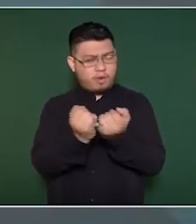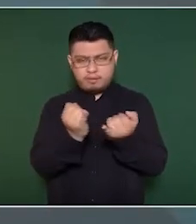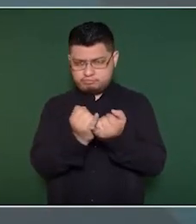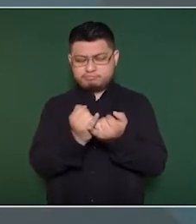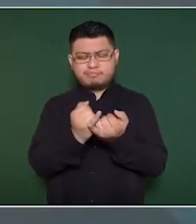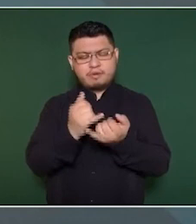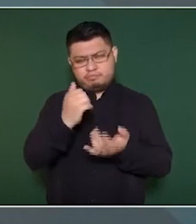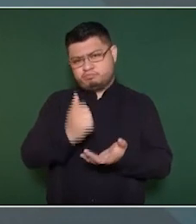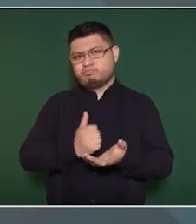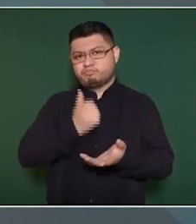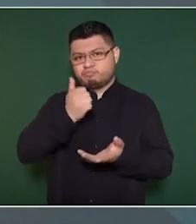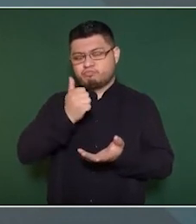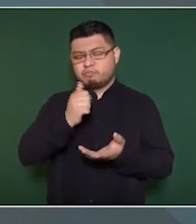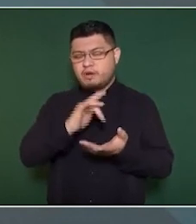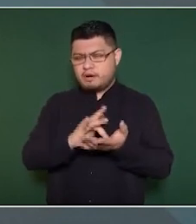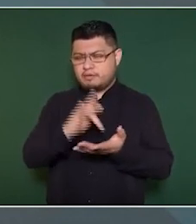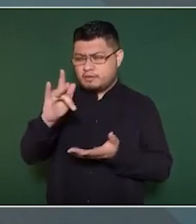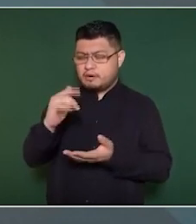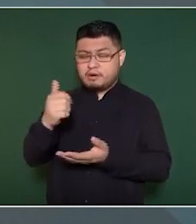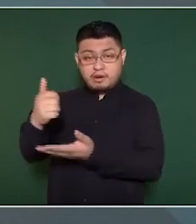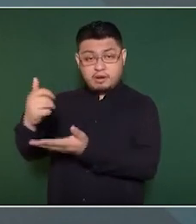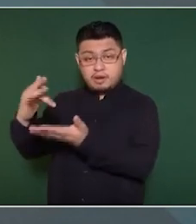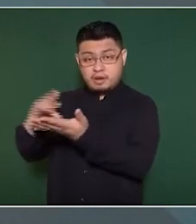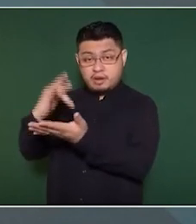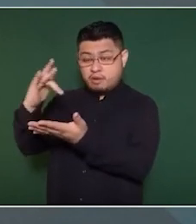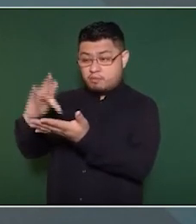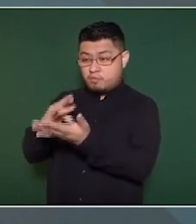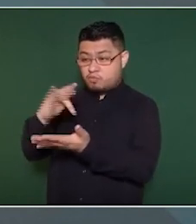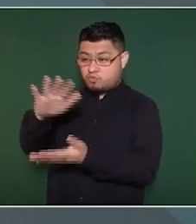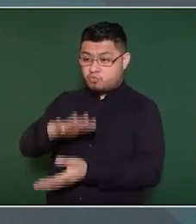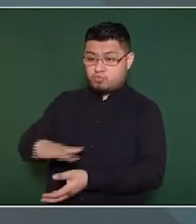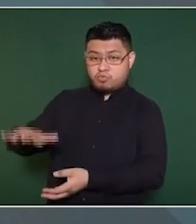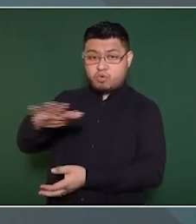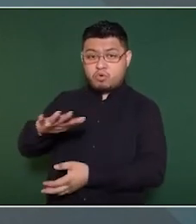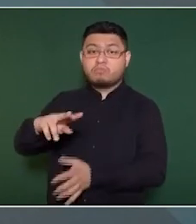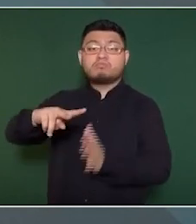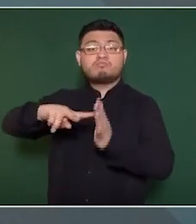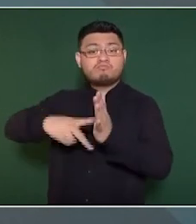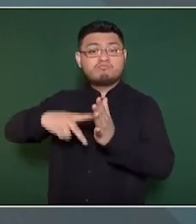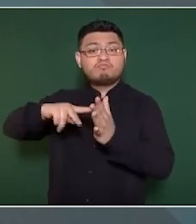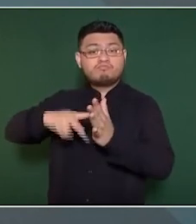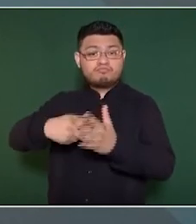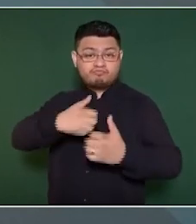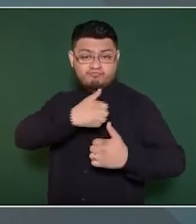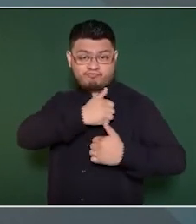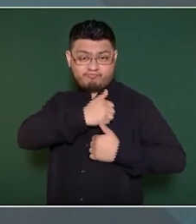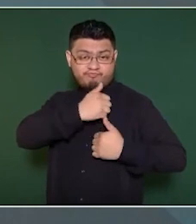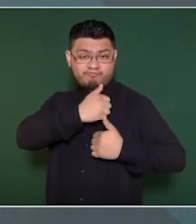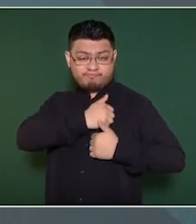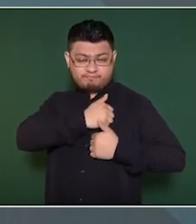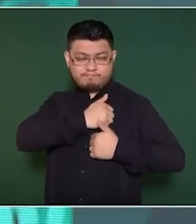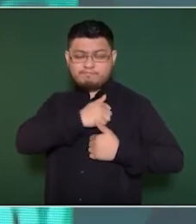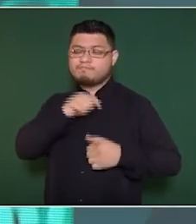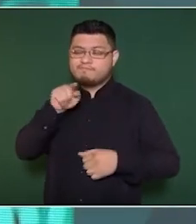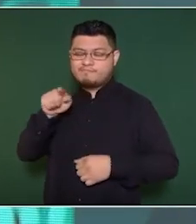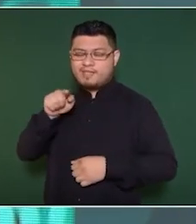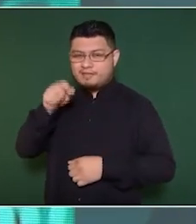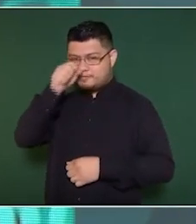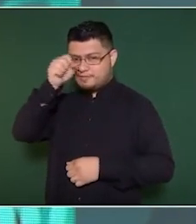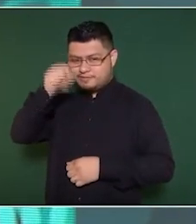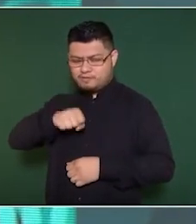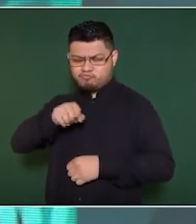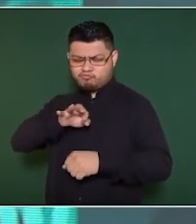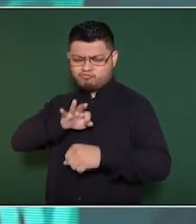sin el apoyo de los ingenieros militares de la Secretaría de la